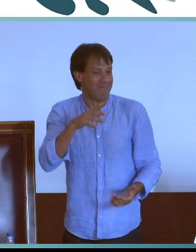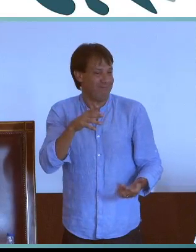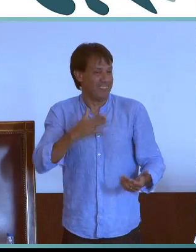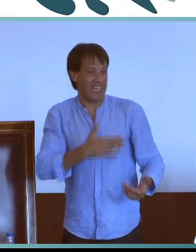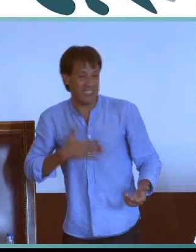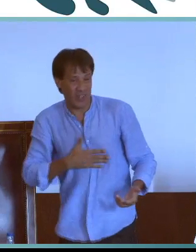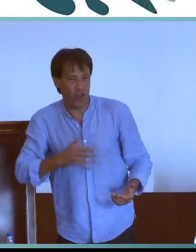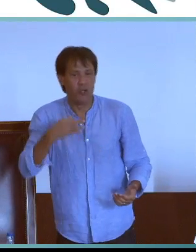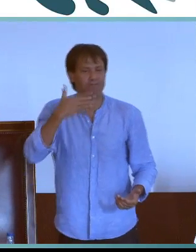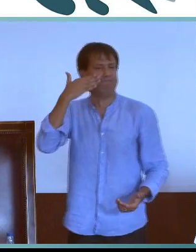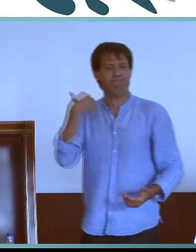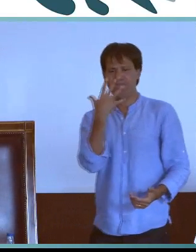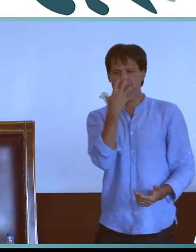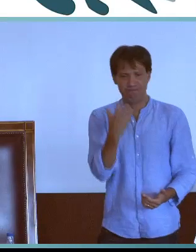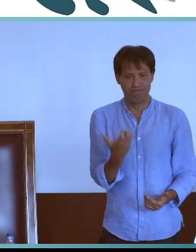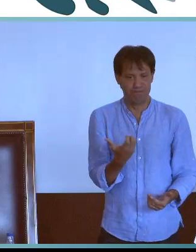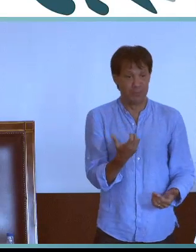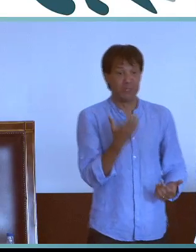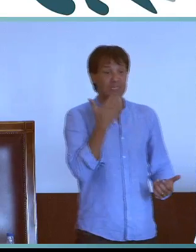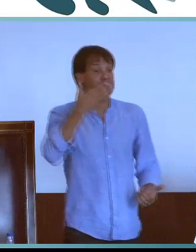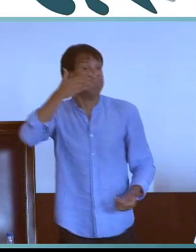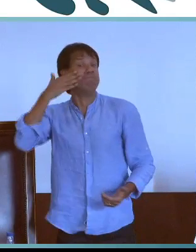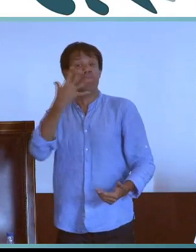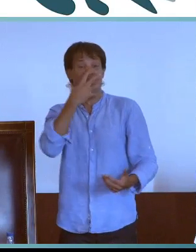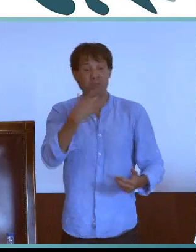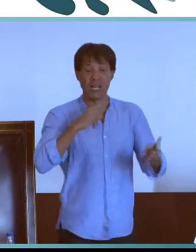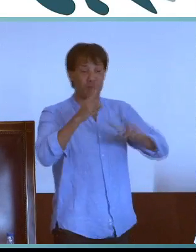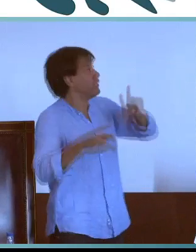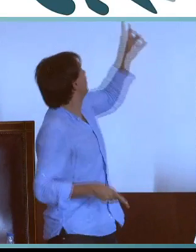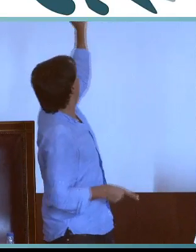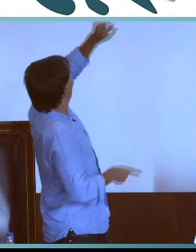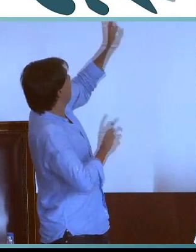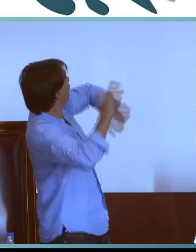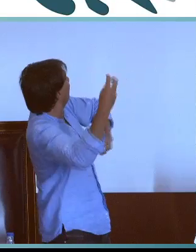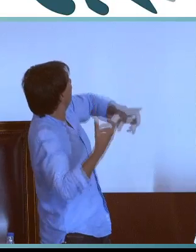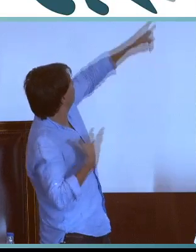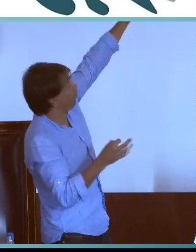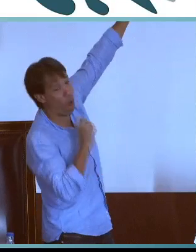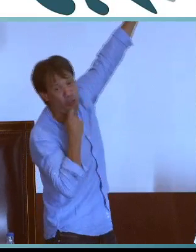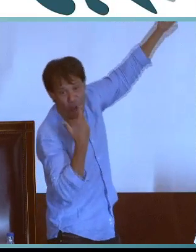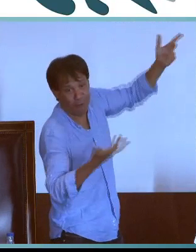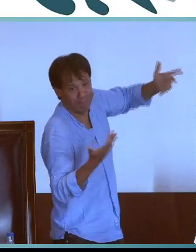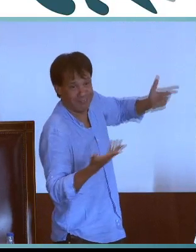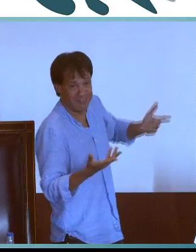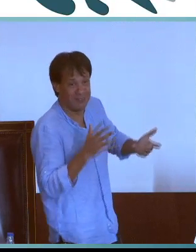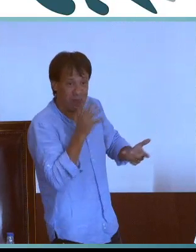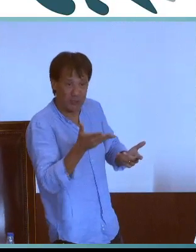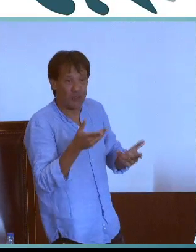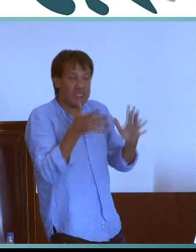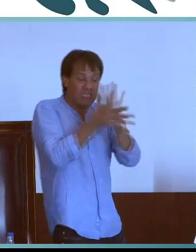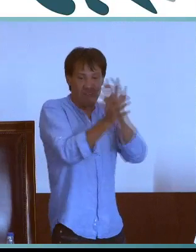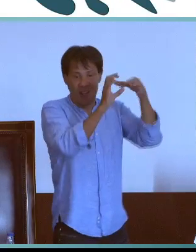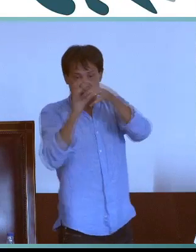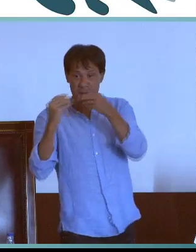transmite mucha información, estoy satisfecho o me siento muy satisfecho. Puede